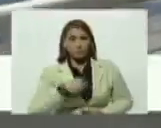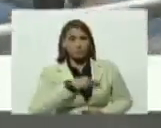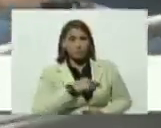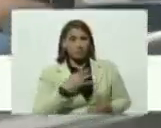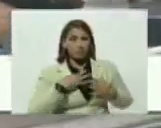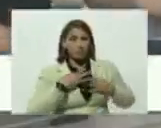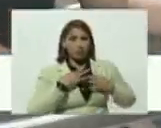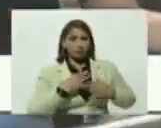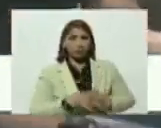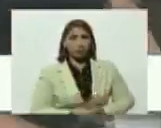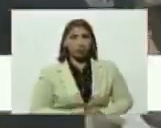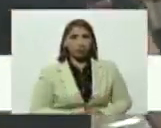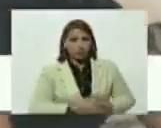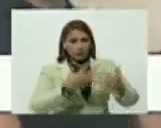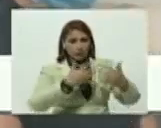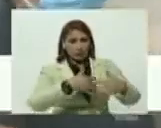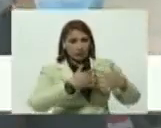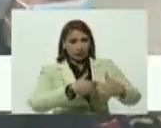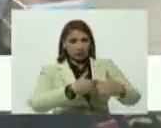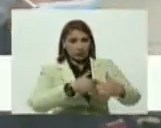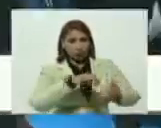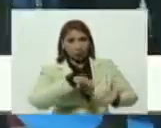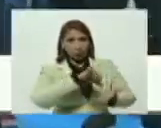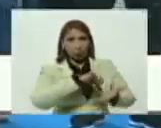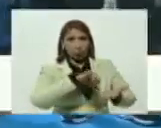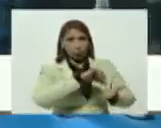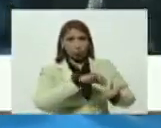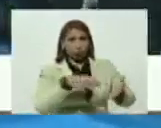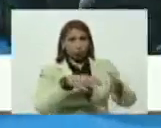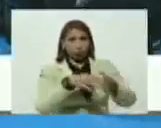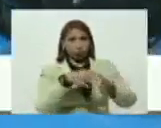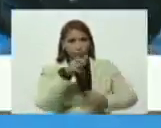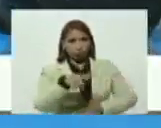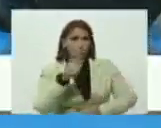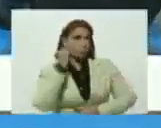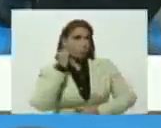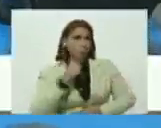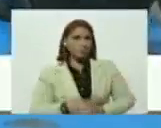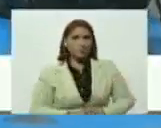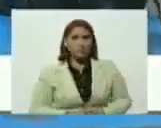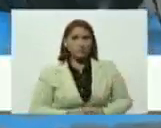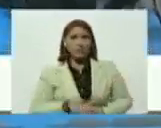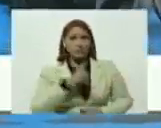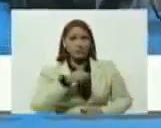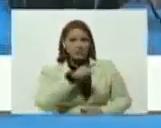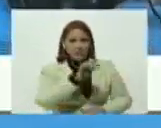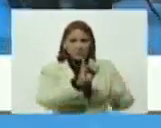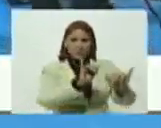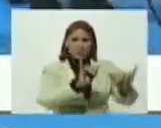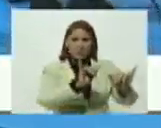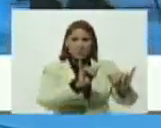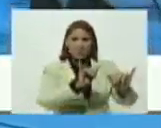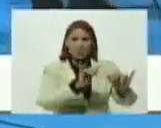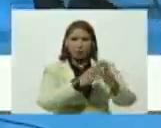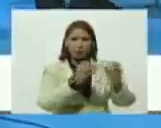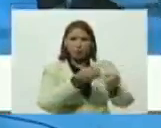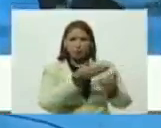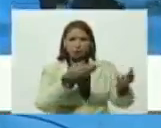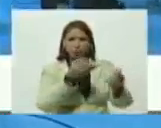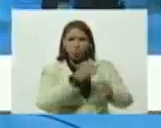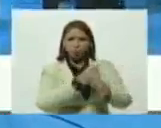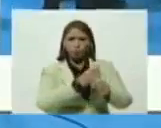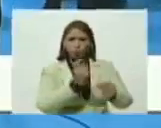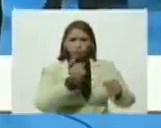franela de Industria Diana a la brigadista Arbelis, para que sea a través de ella y de todos los chambistas que se